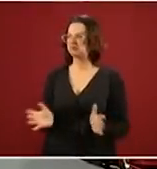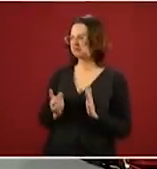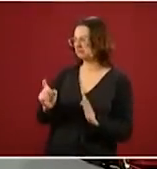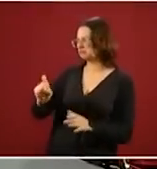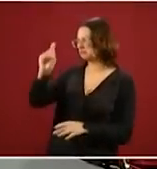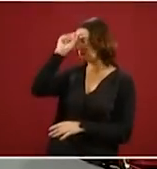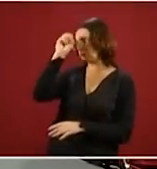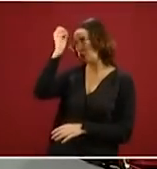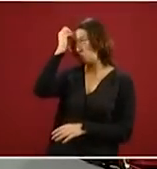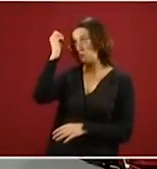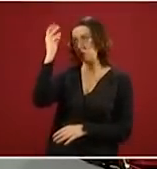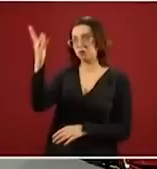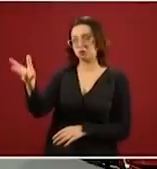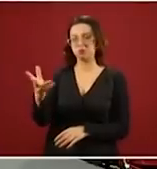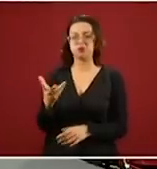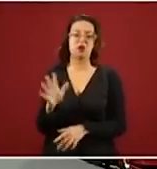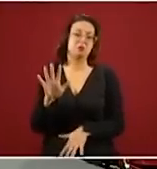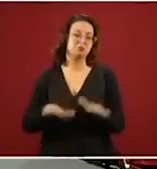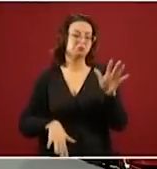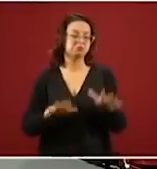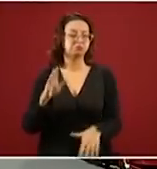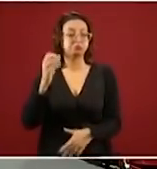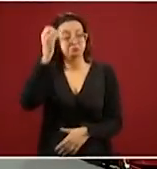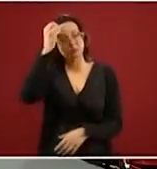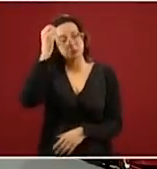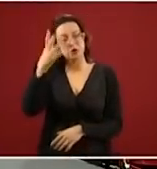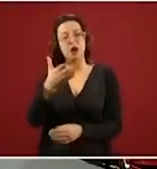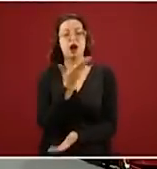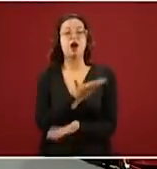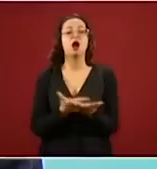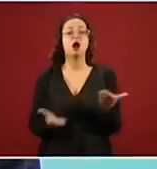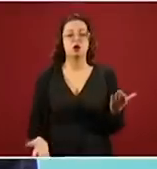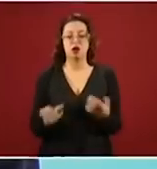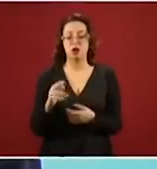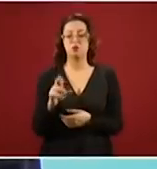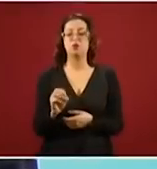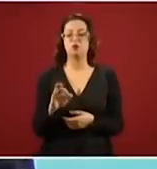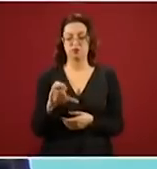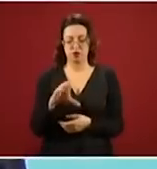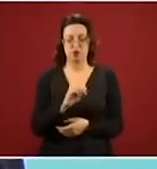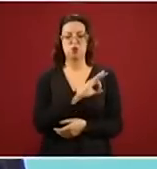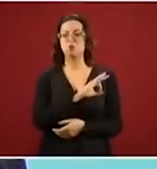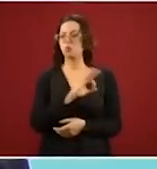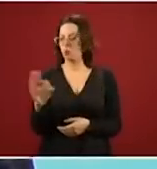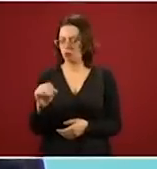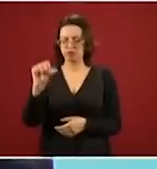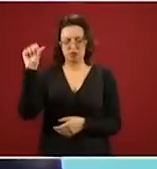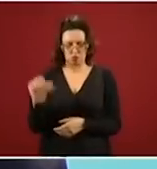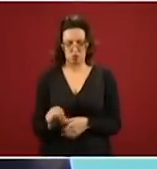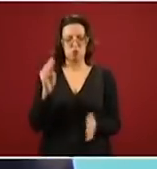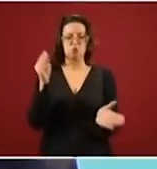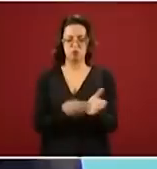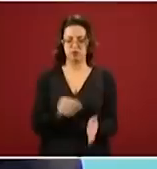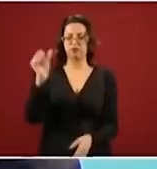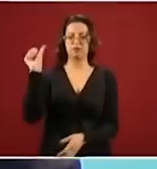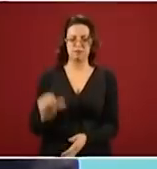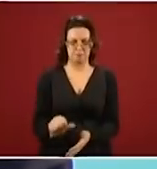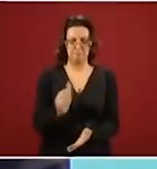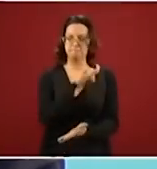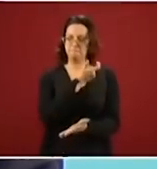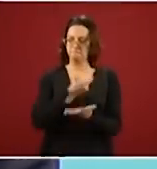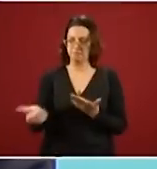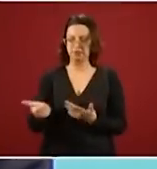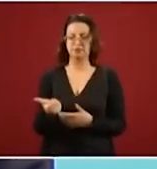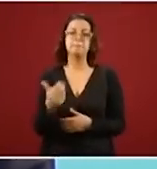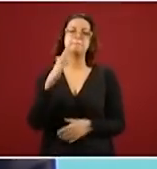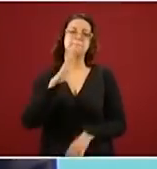con muchas posibilidades de recurrir ahora profeco va a cobrar sus propias multas y esto nos va a ayudar a